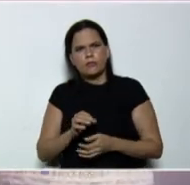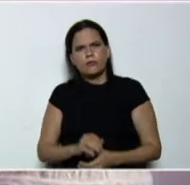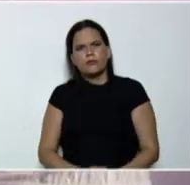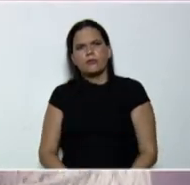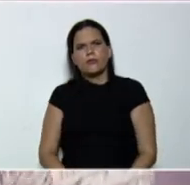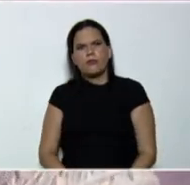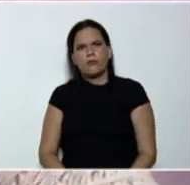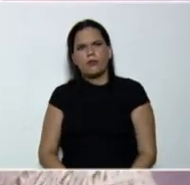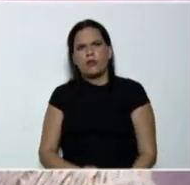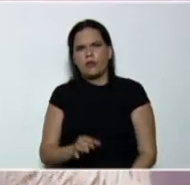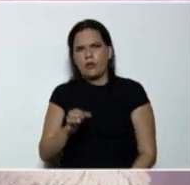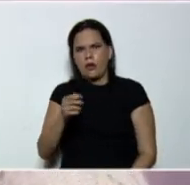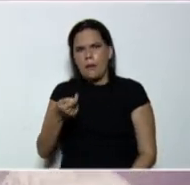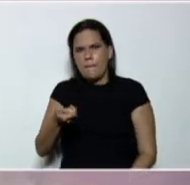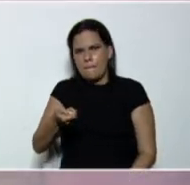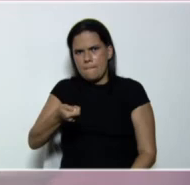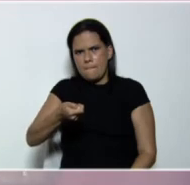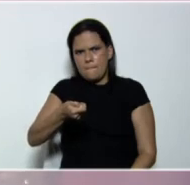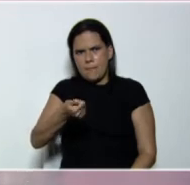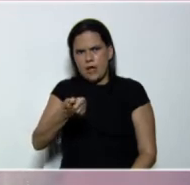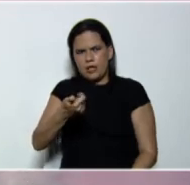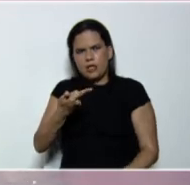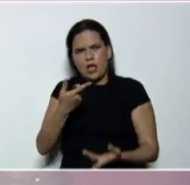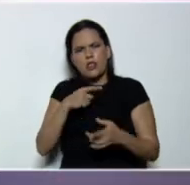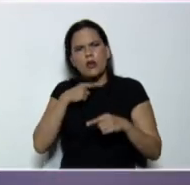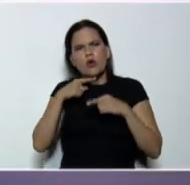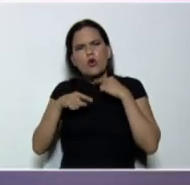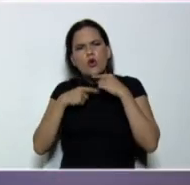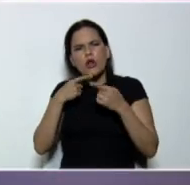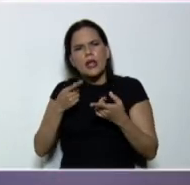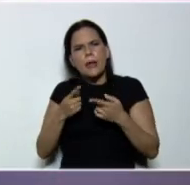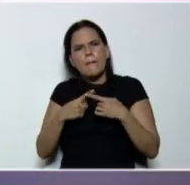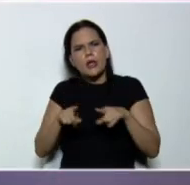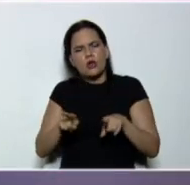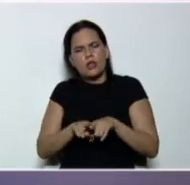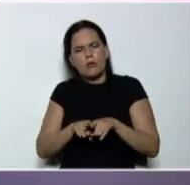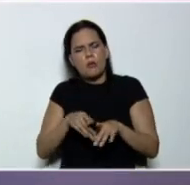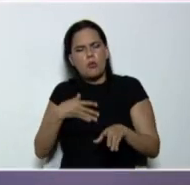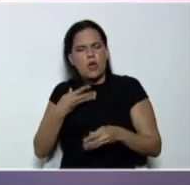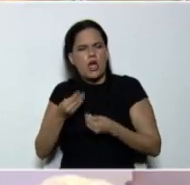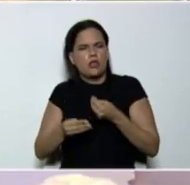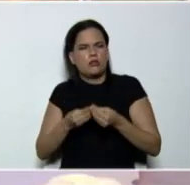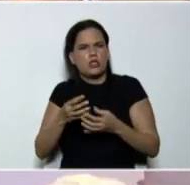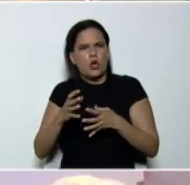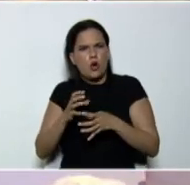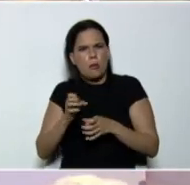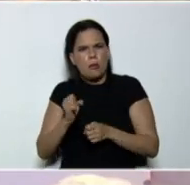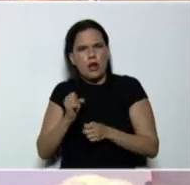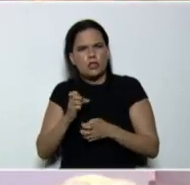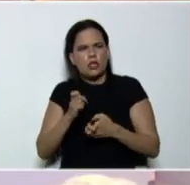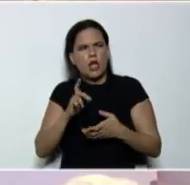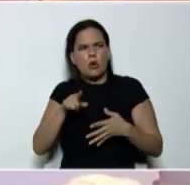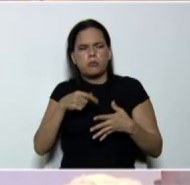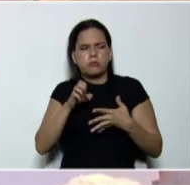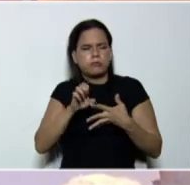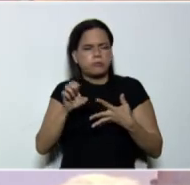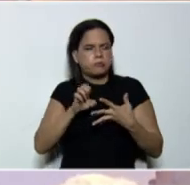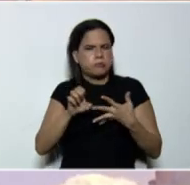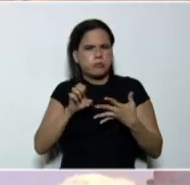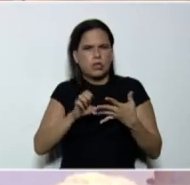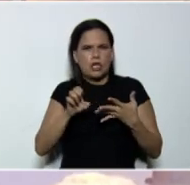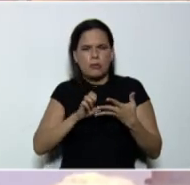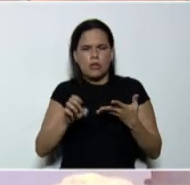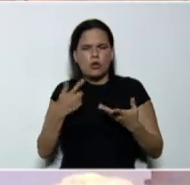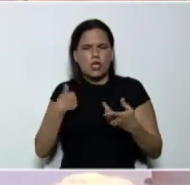utilizando metritas de colores, pero también puede ser con plastilina o con cualquier otro elemento, incluso hasta